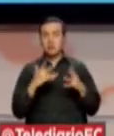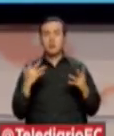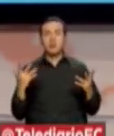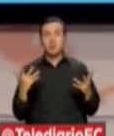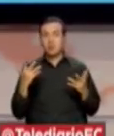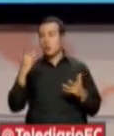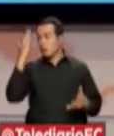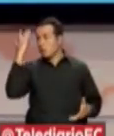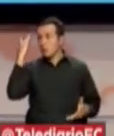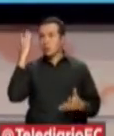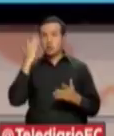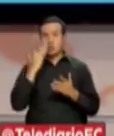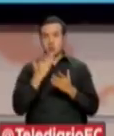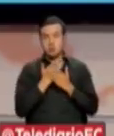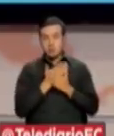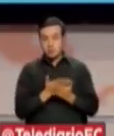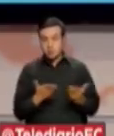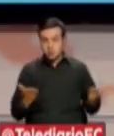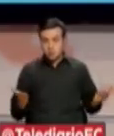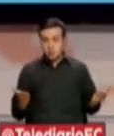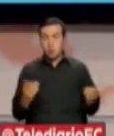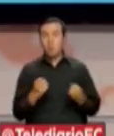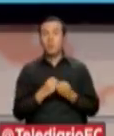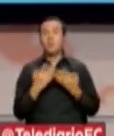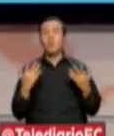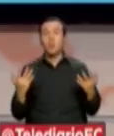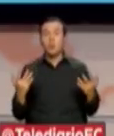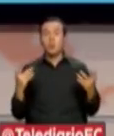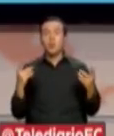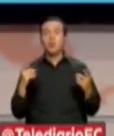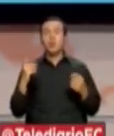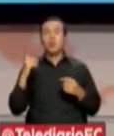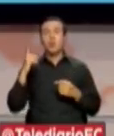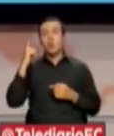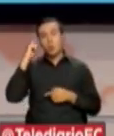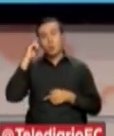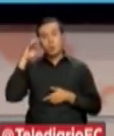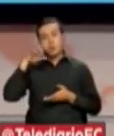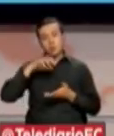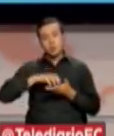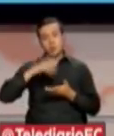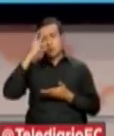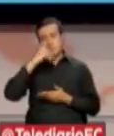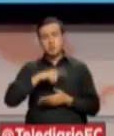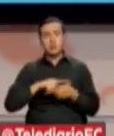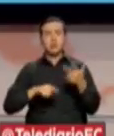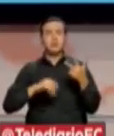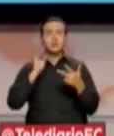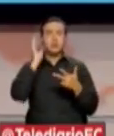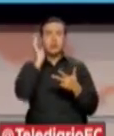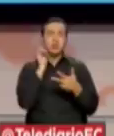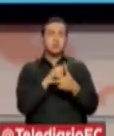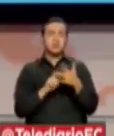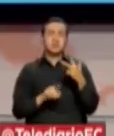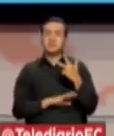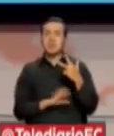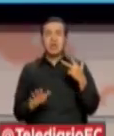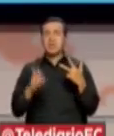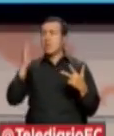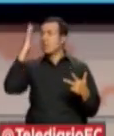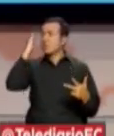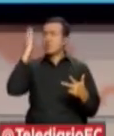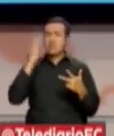de la historia republicana sólo hemos tenido pocos gobernadores esmeraldeños tres mujeres afroecuatoriana en toda la historia